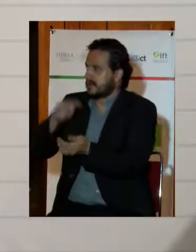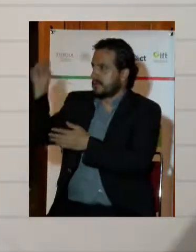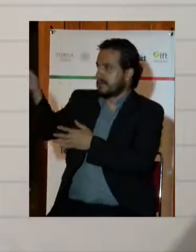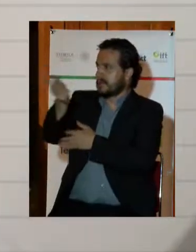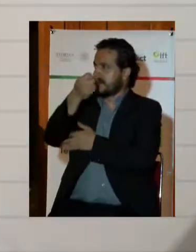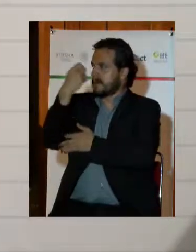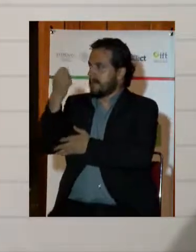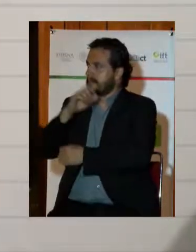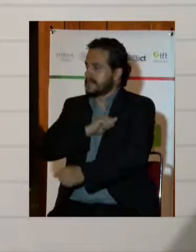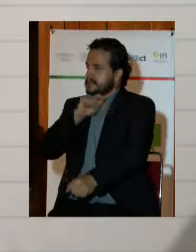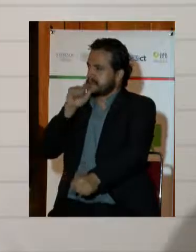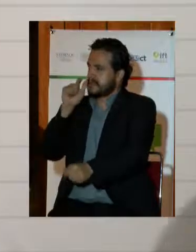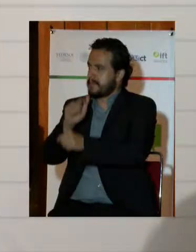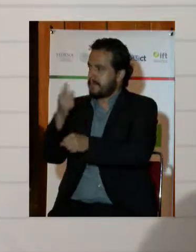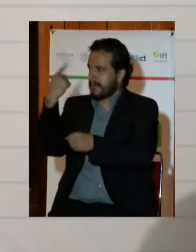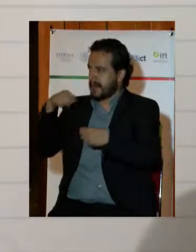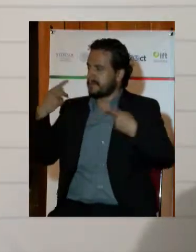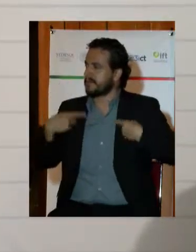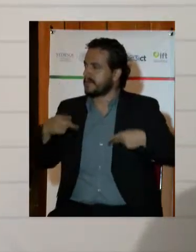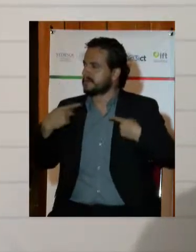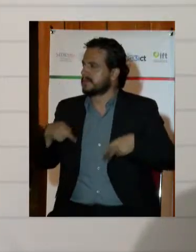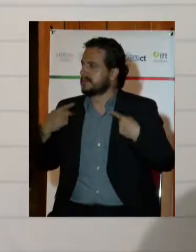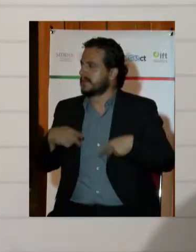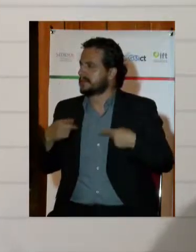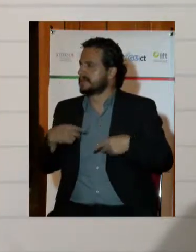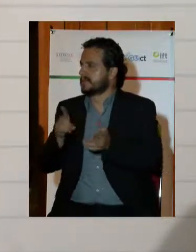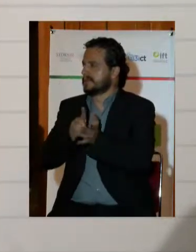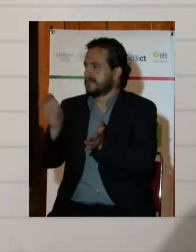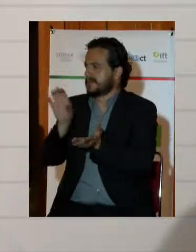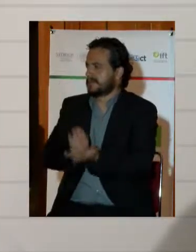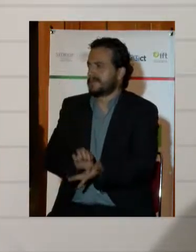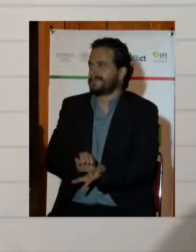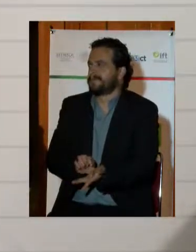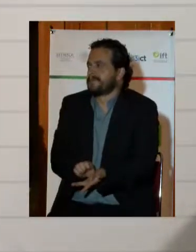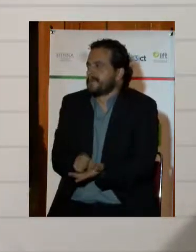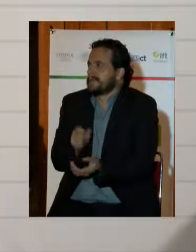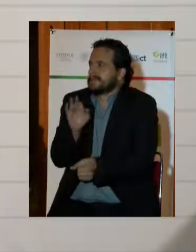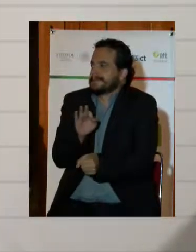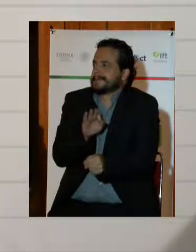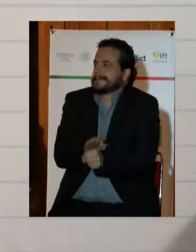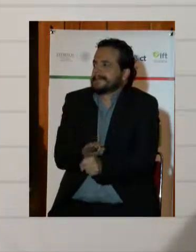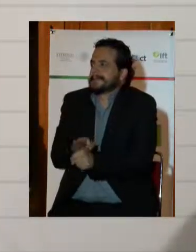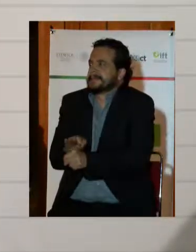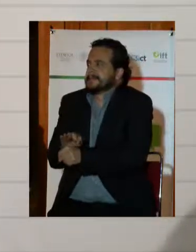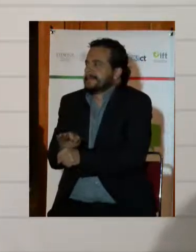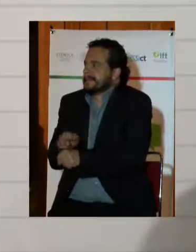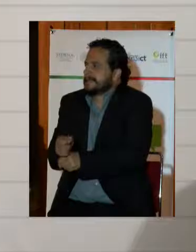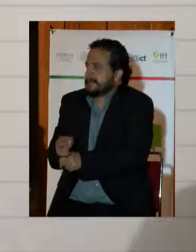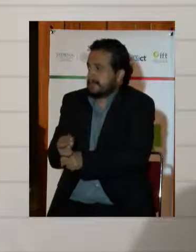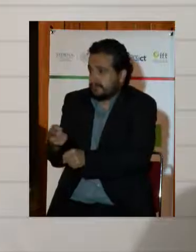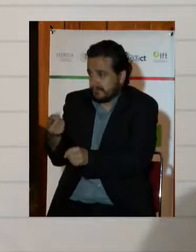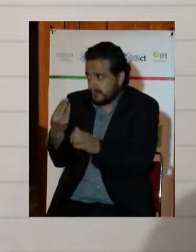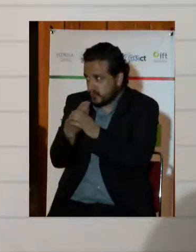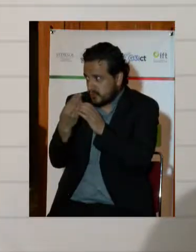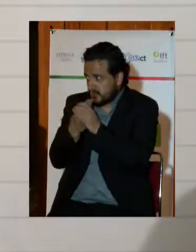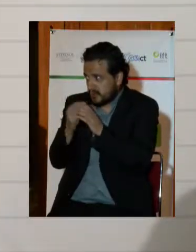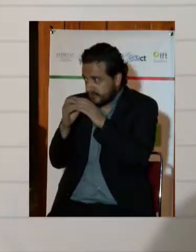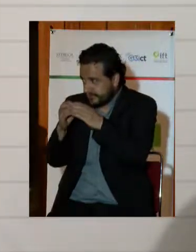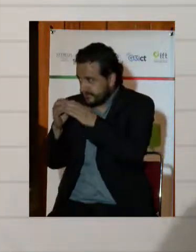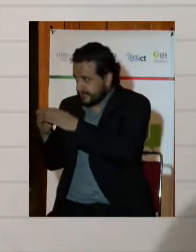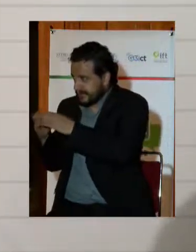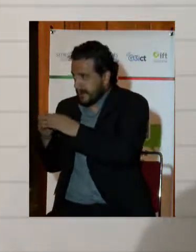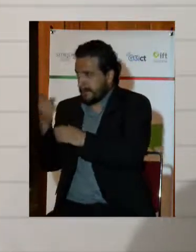para personas con discapacidad y que también benefician a la población local, pues están abiertos a la comunidad. Y Alicia Meléndez, a